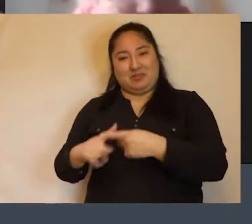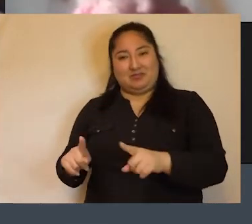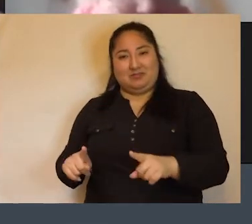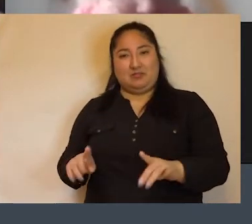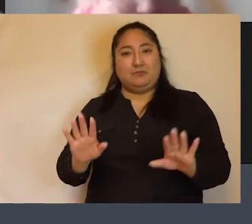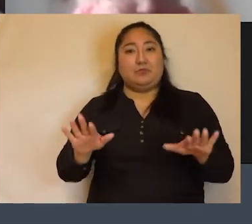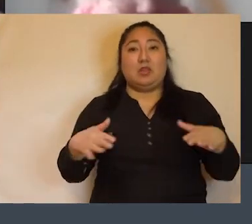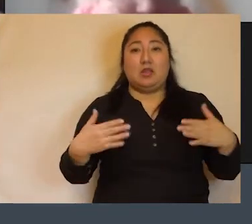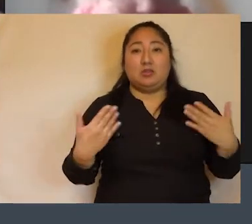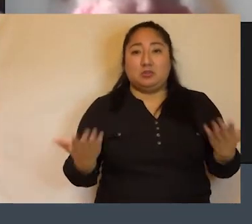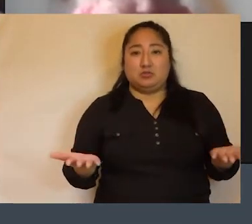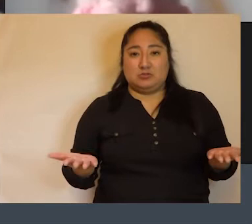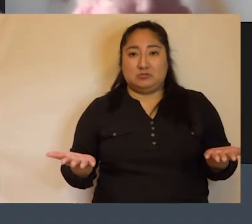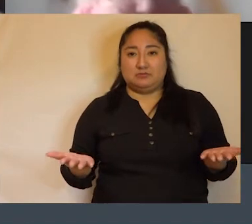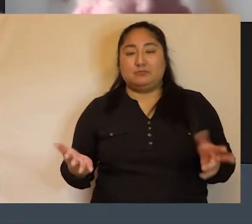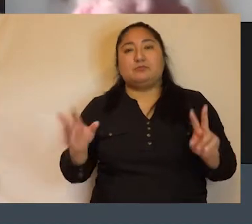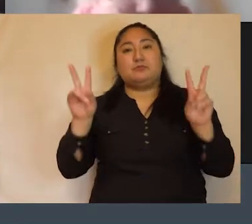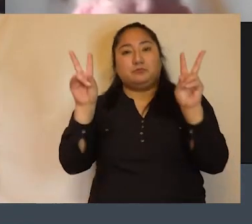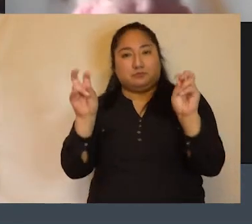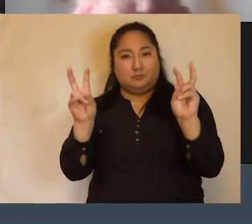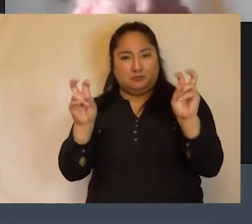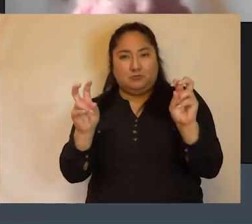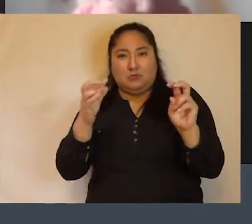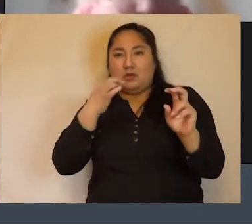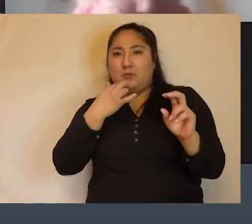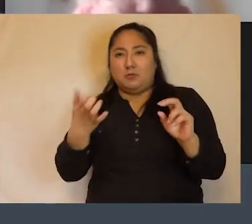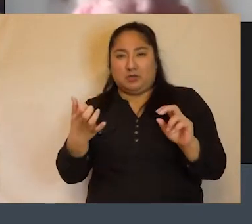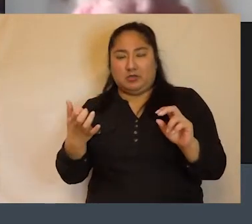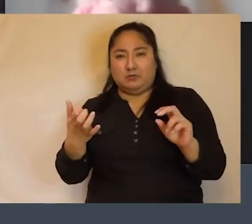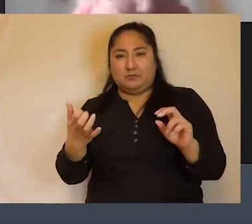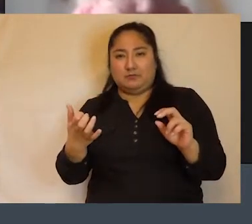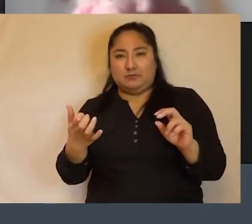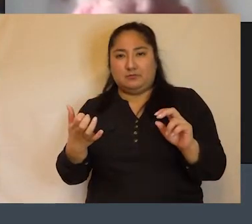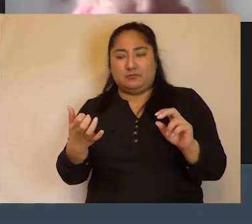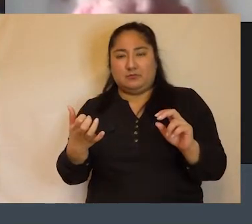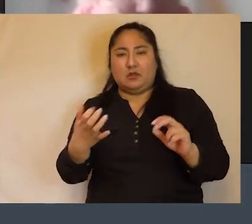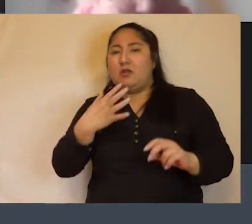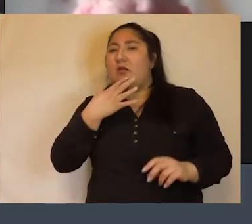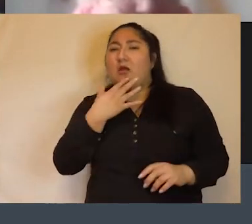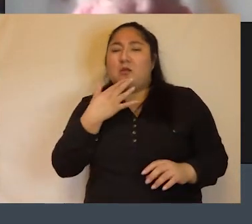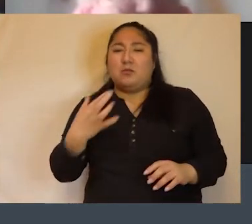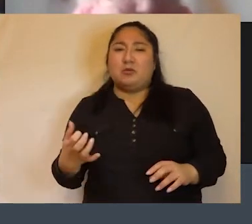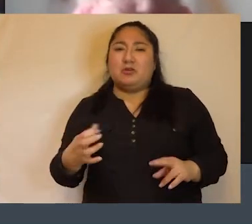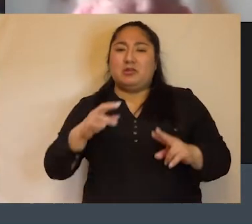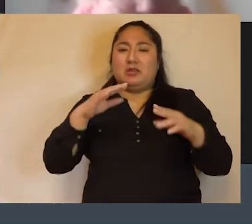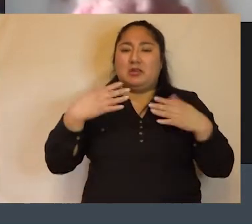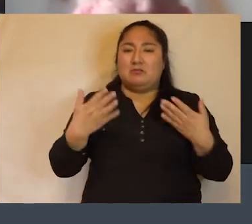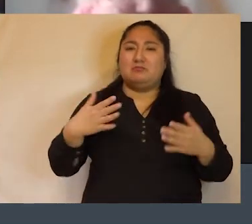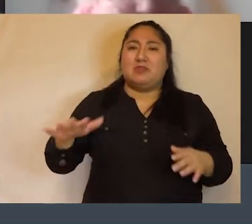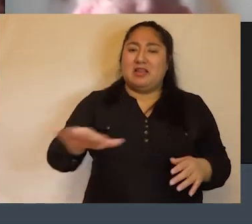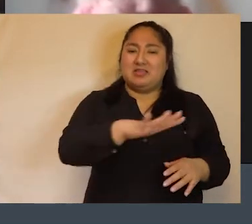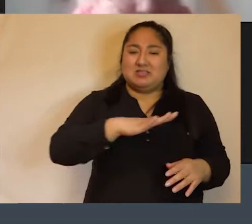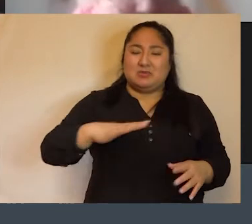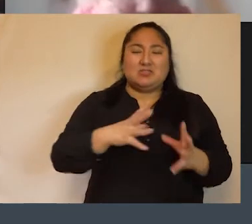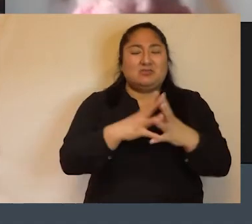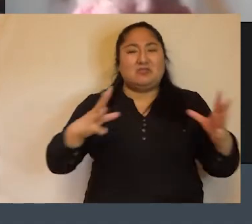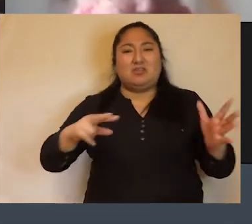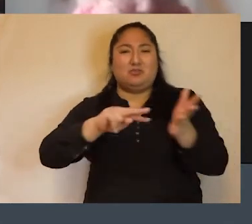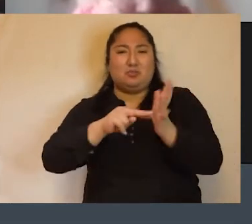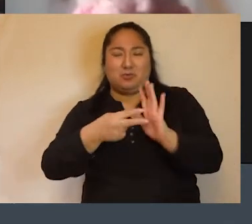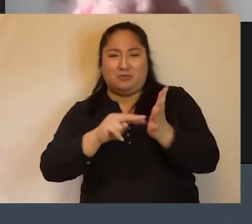diferente. Entonces, el tema es, ¿por qué se están provocando